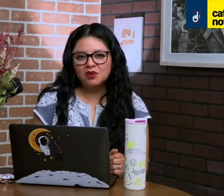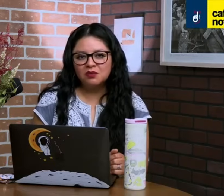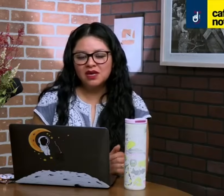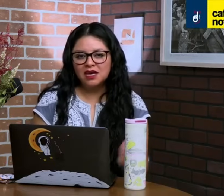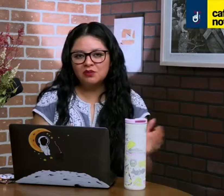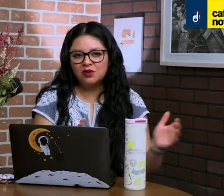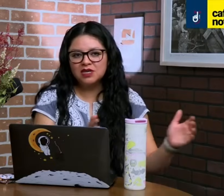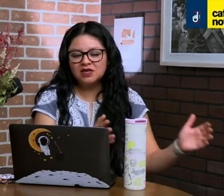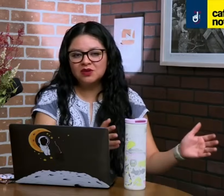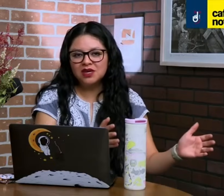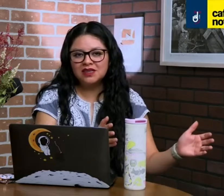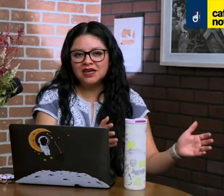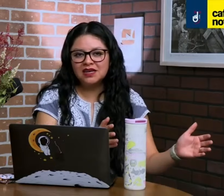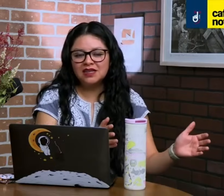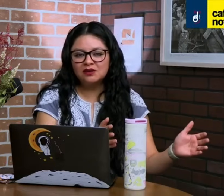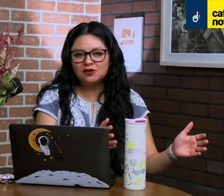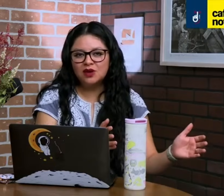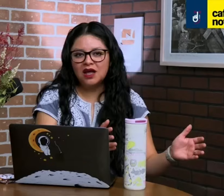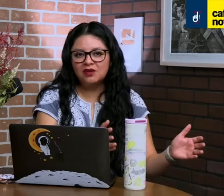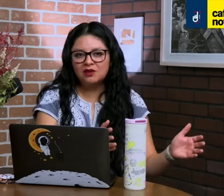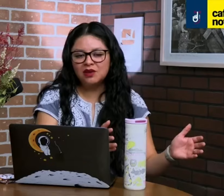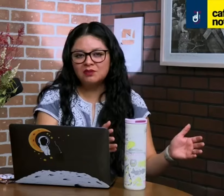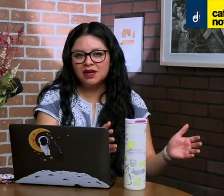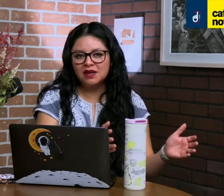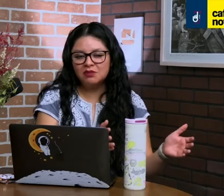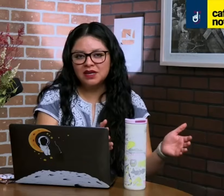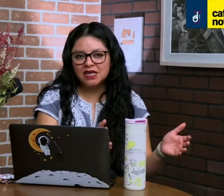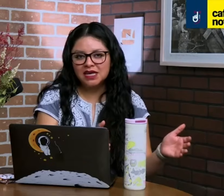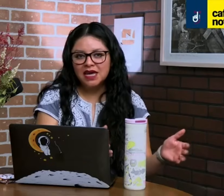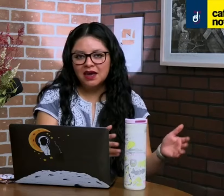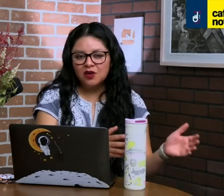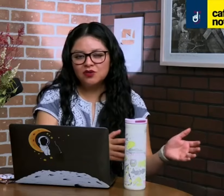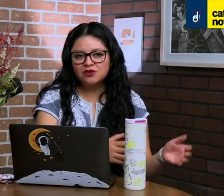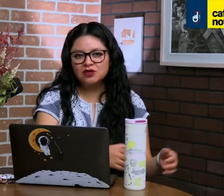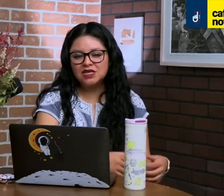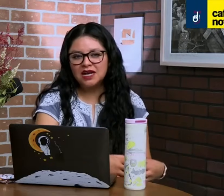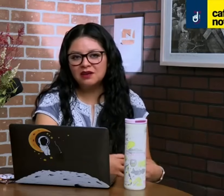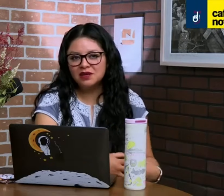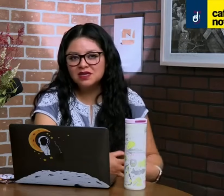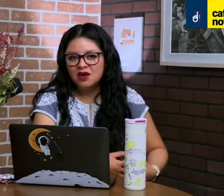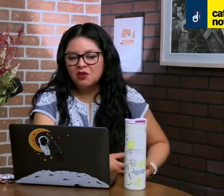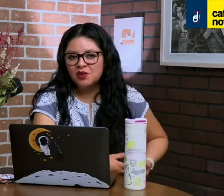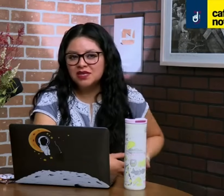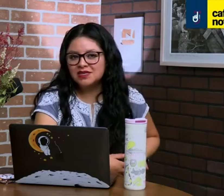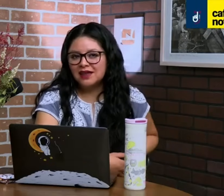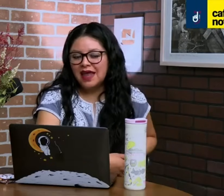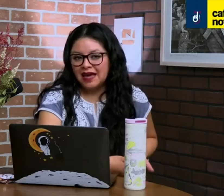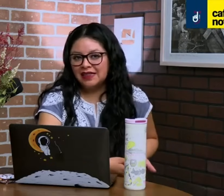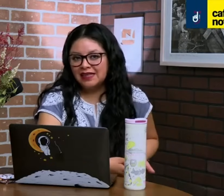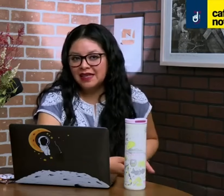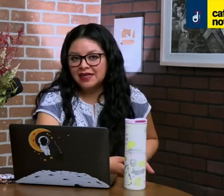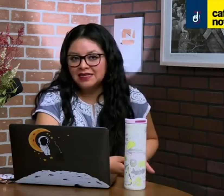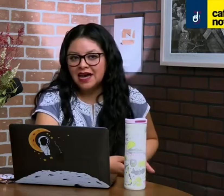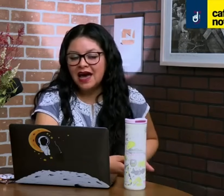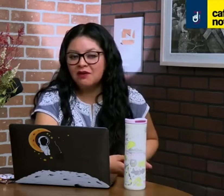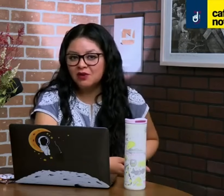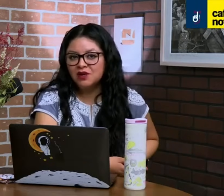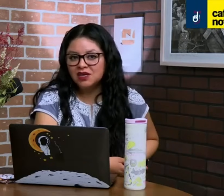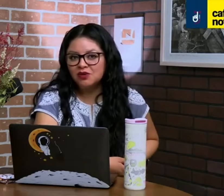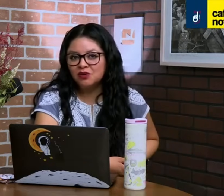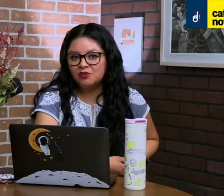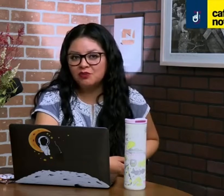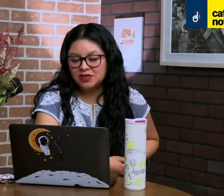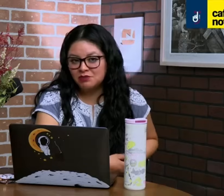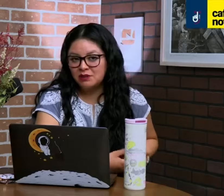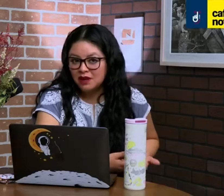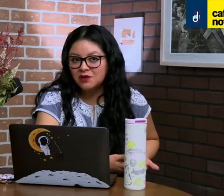Claudia Sheinbaum, y el proyecto que tiene del otro lado el PRIPAN y el PRD con Xochitl Gálvez, pues la candidata ya habló